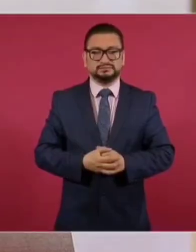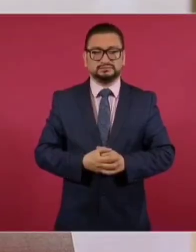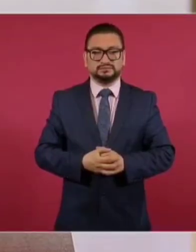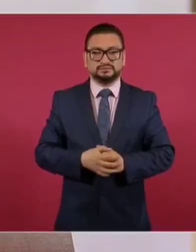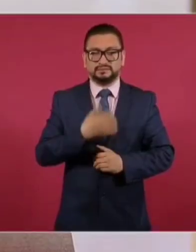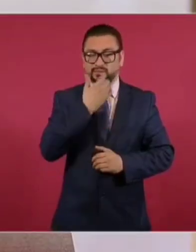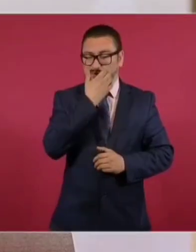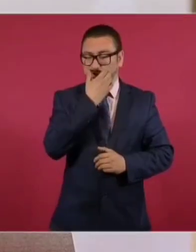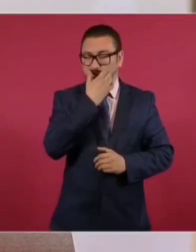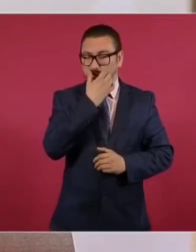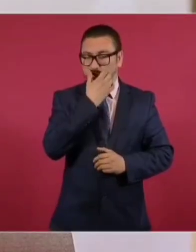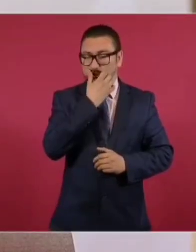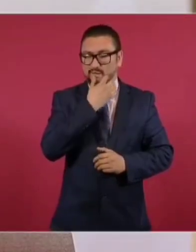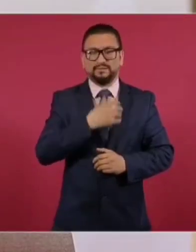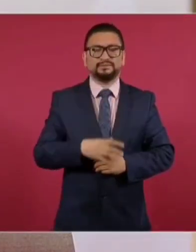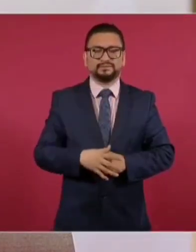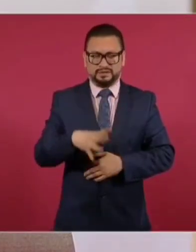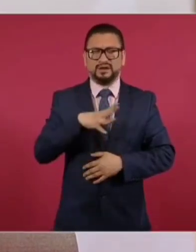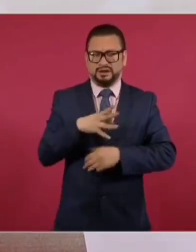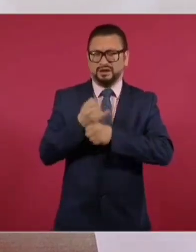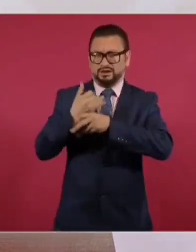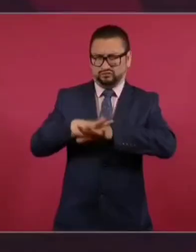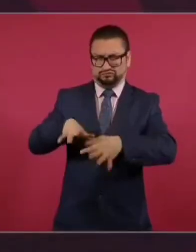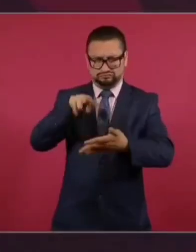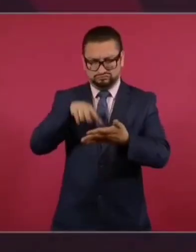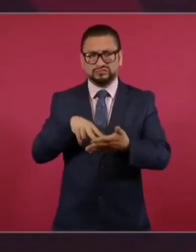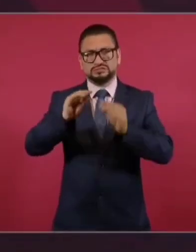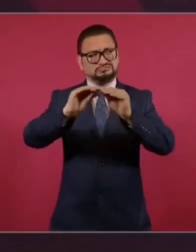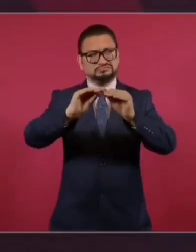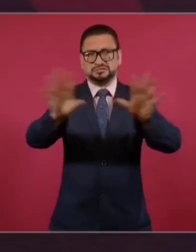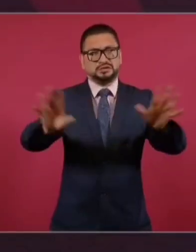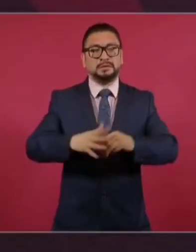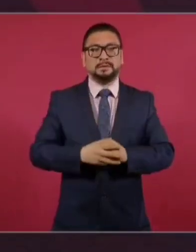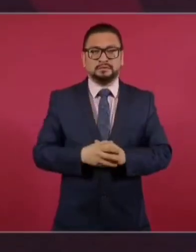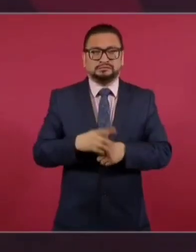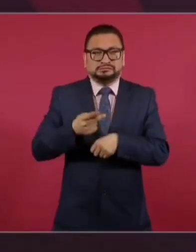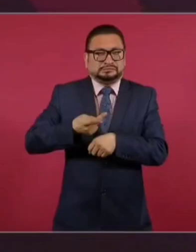Hay datos, ¿no?, muy claros de cómo